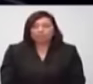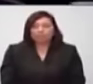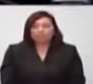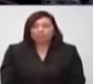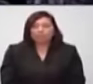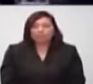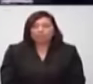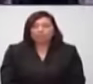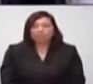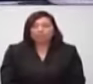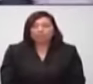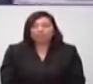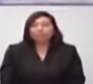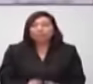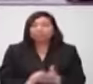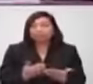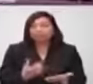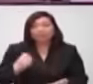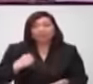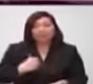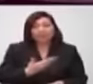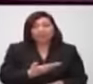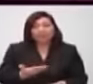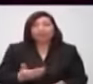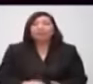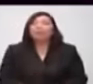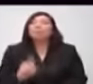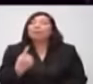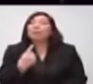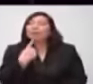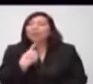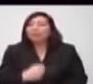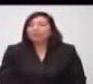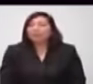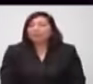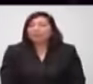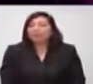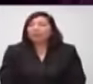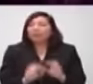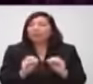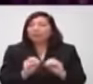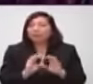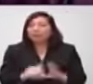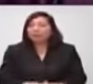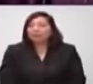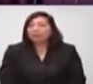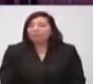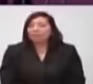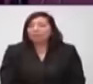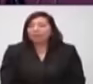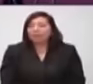Sí, bueno, saludando al alcalde por su presencia el día de hoy. Solamente para que nos quede claro, ¿no? Porque la verdad que me parece